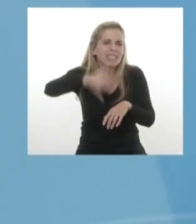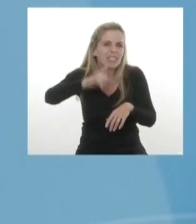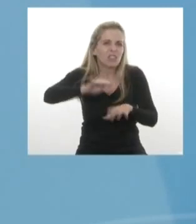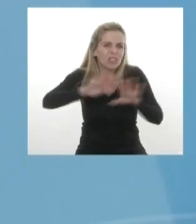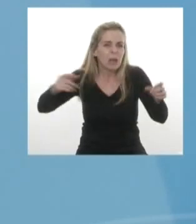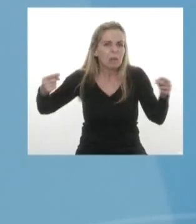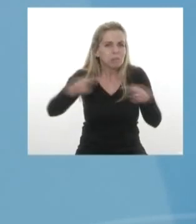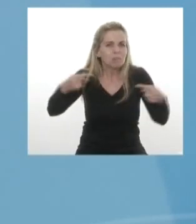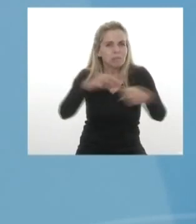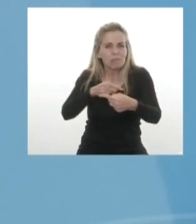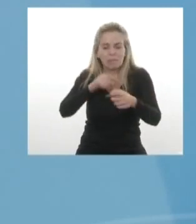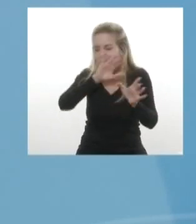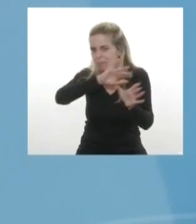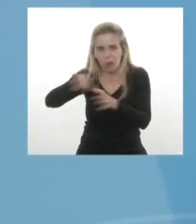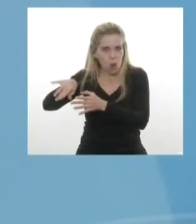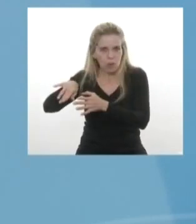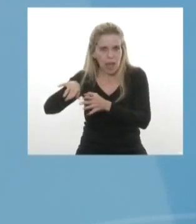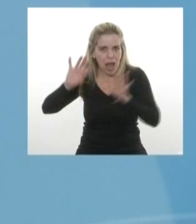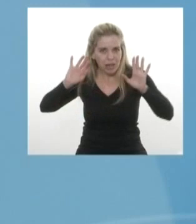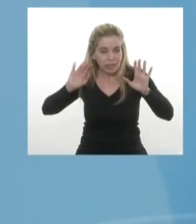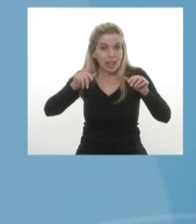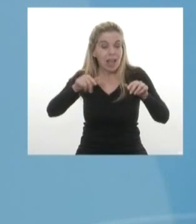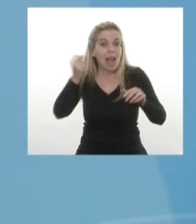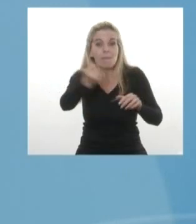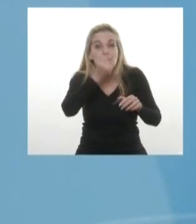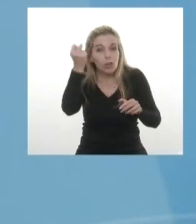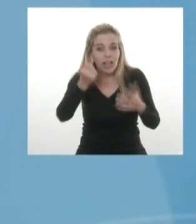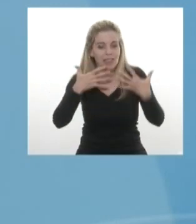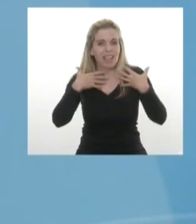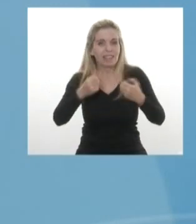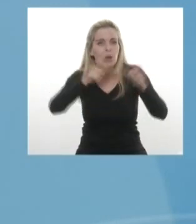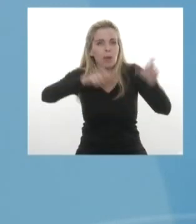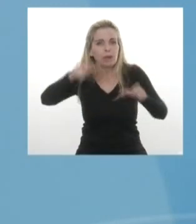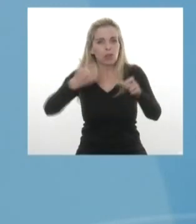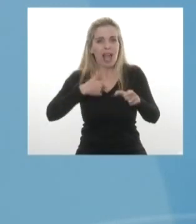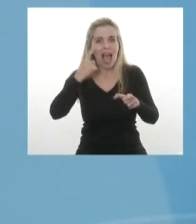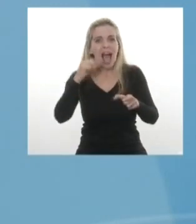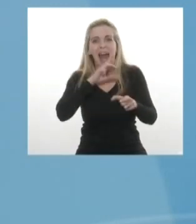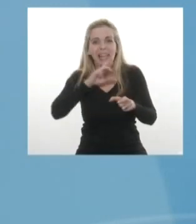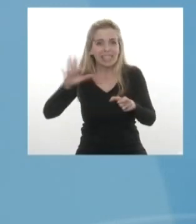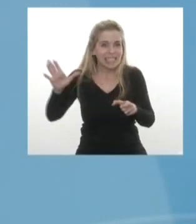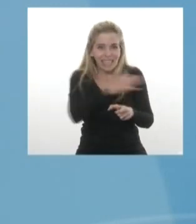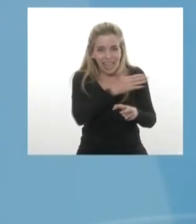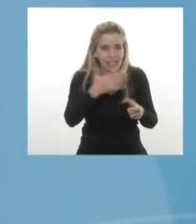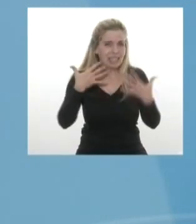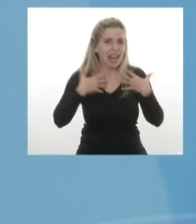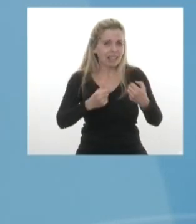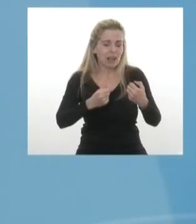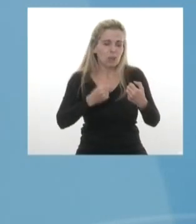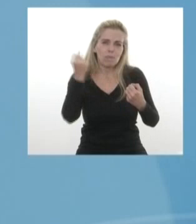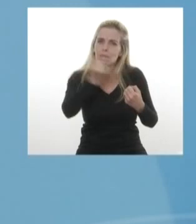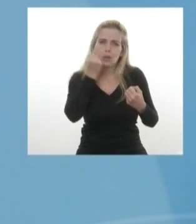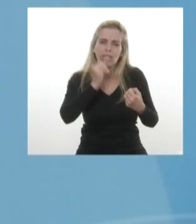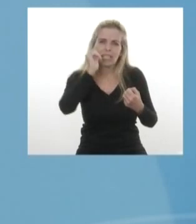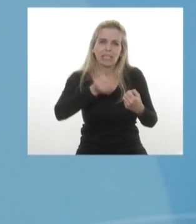Olvidemos cualquier desaveniencia. La salud de los argentinos y de las argentinas así nos lo